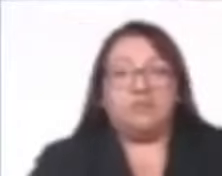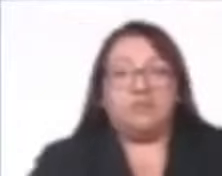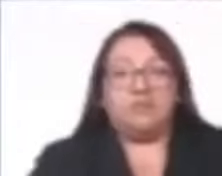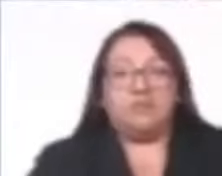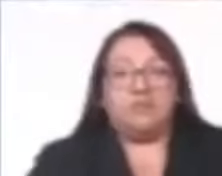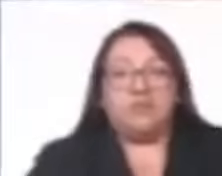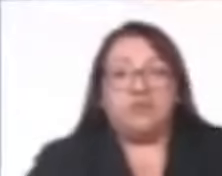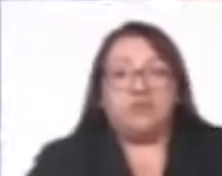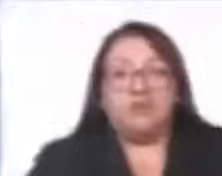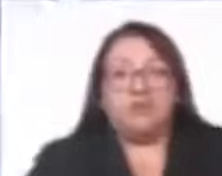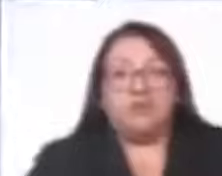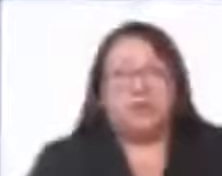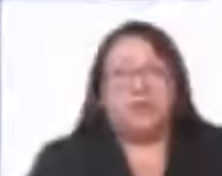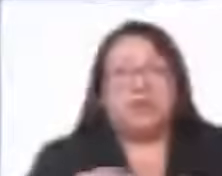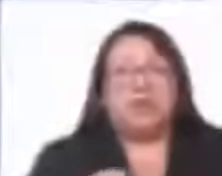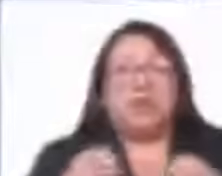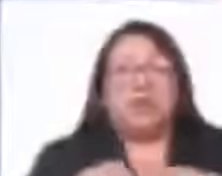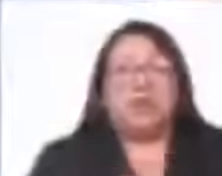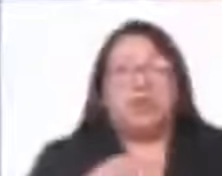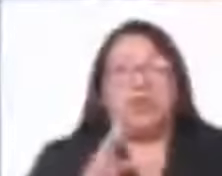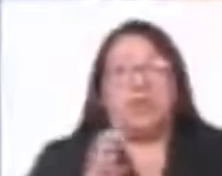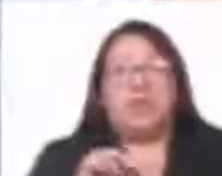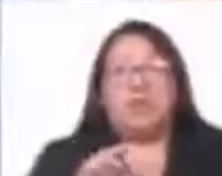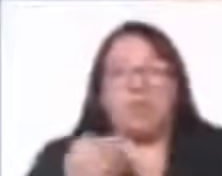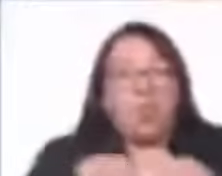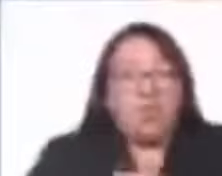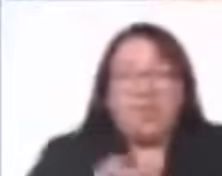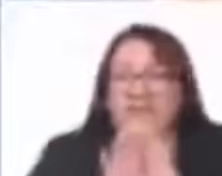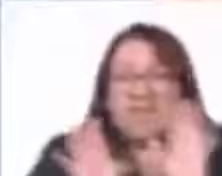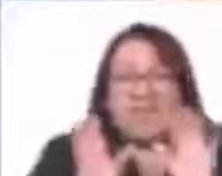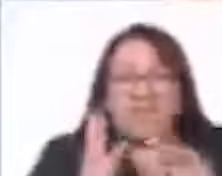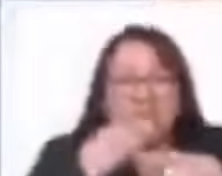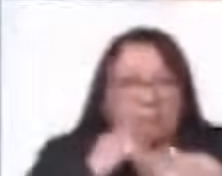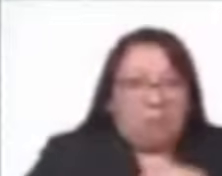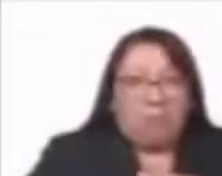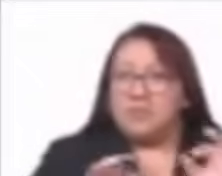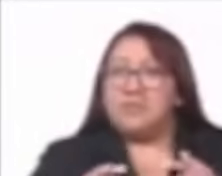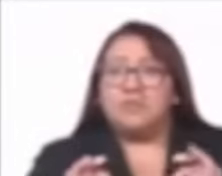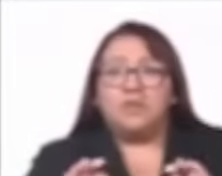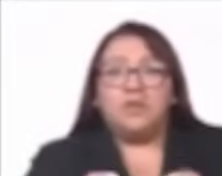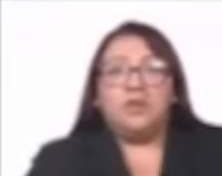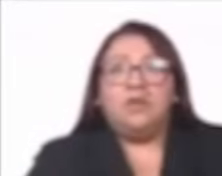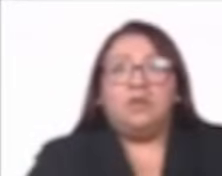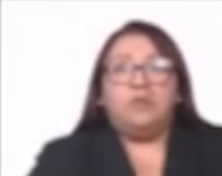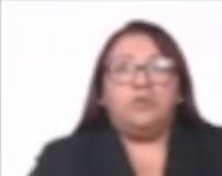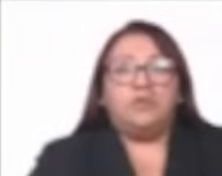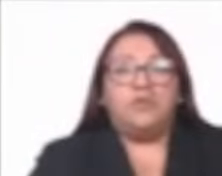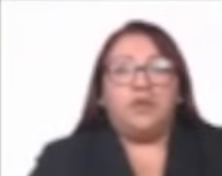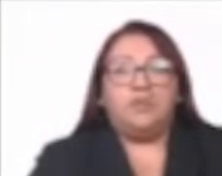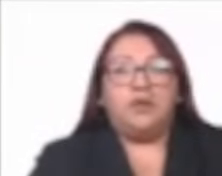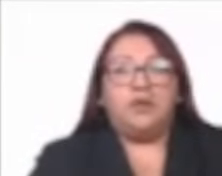venido la doctora Benavides, no a ocultarse detrás de nadie para no hablar ni para guardar silencio. Ella